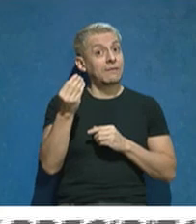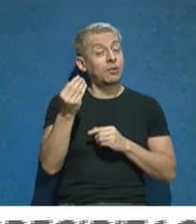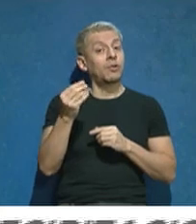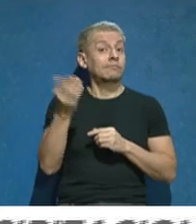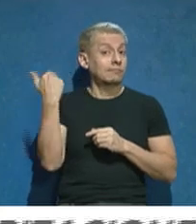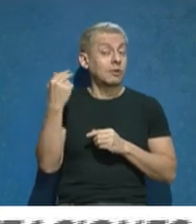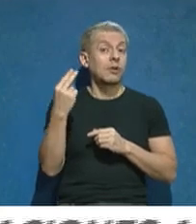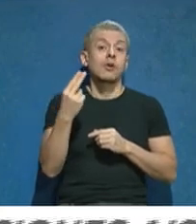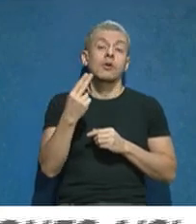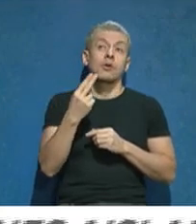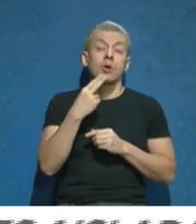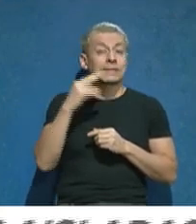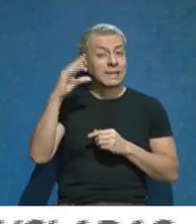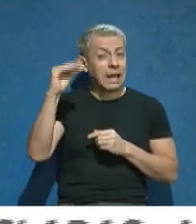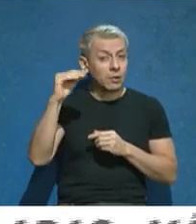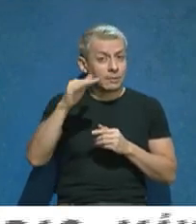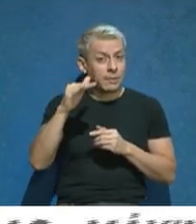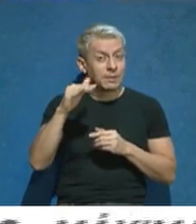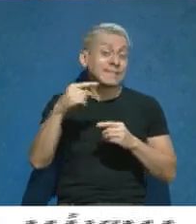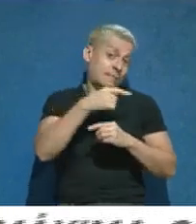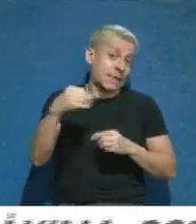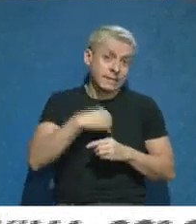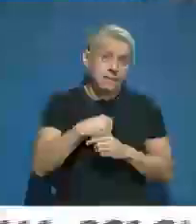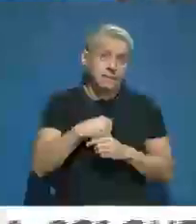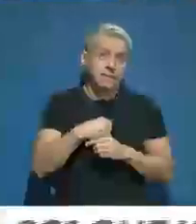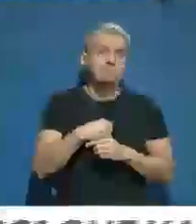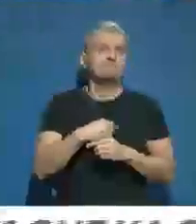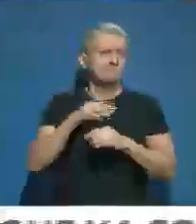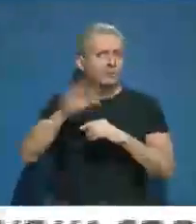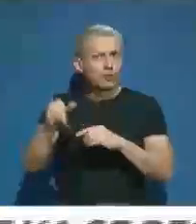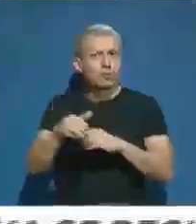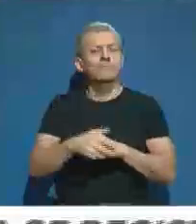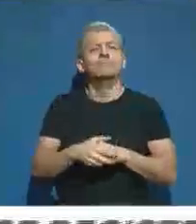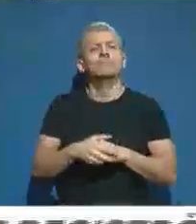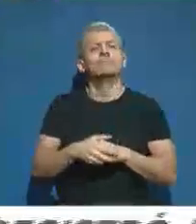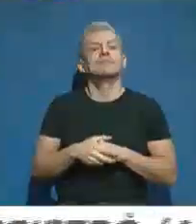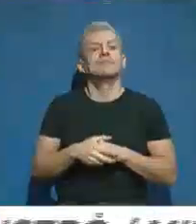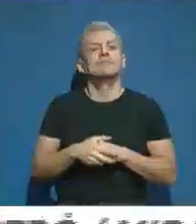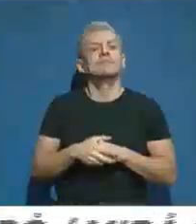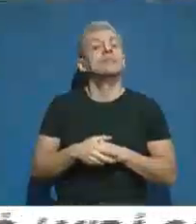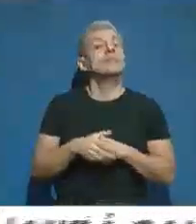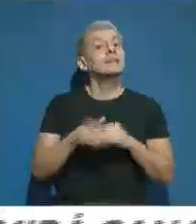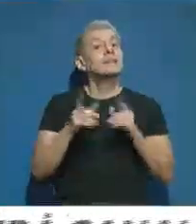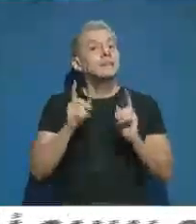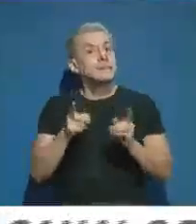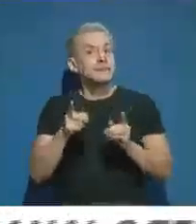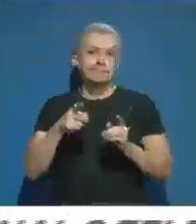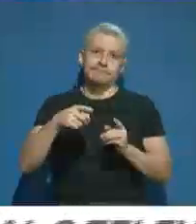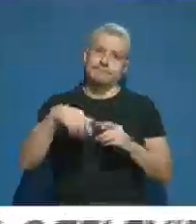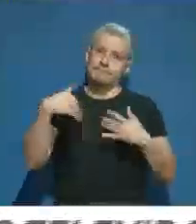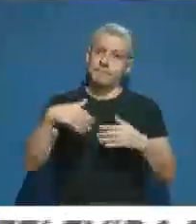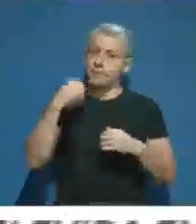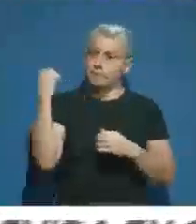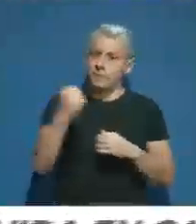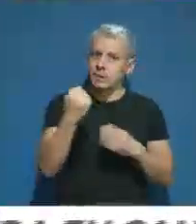noche, sábado de Semana Santa a las 11 de la noche. Temor a represalias, ese es otro punto, Daniela y amigos, que se tiene muy en